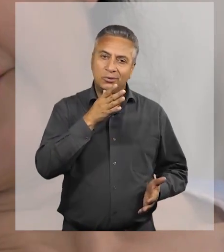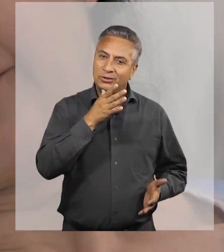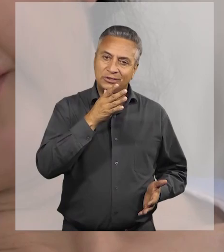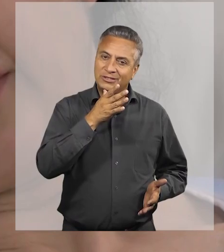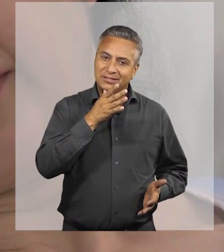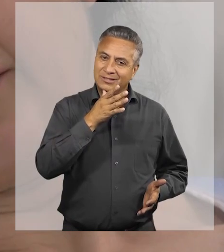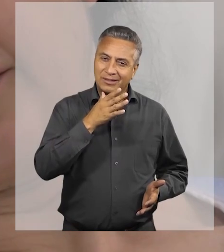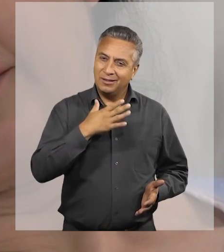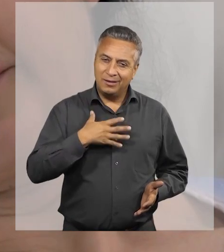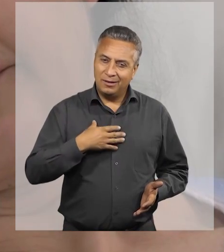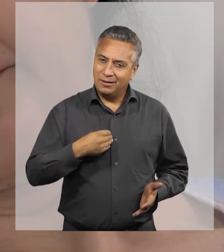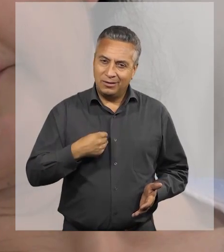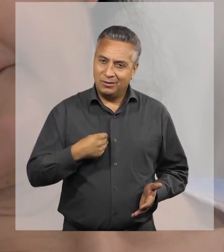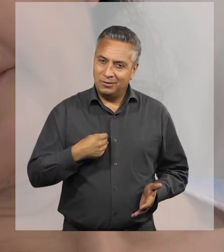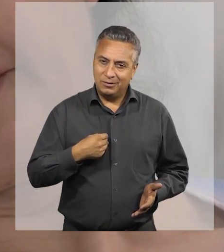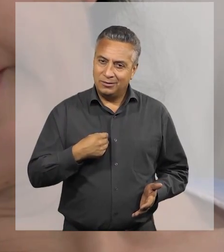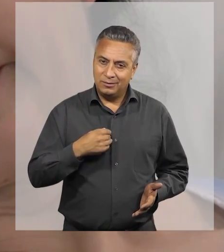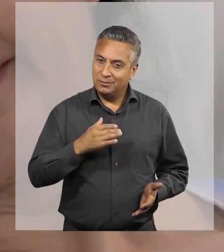No sé, hijo.